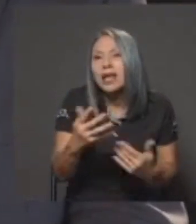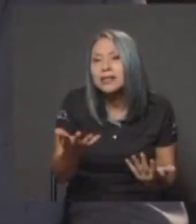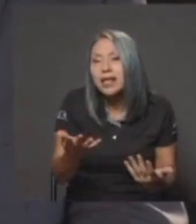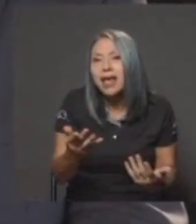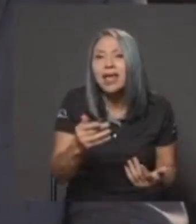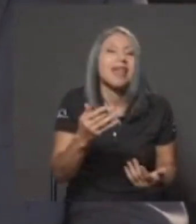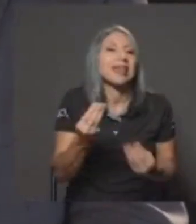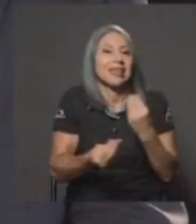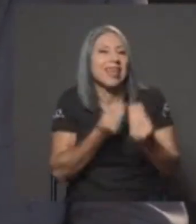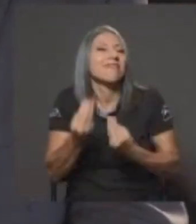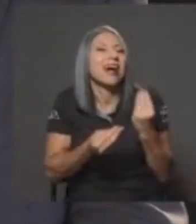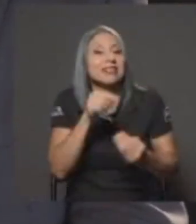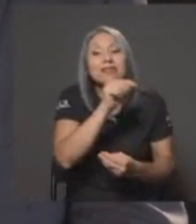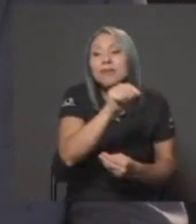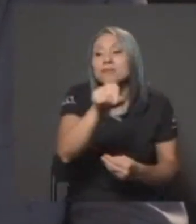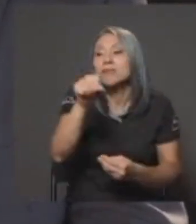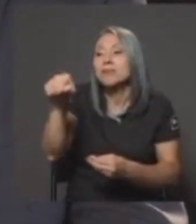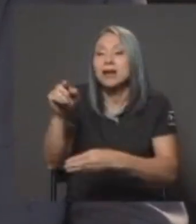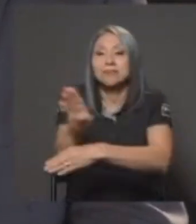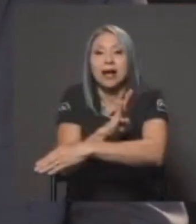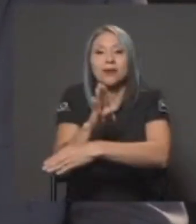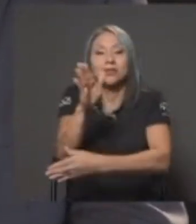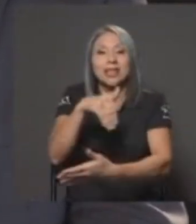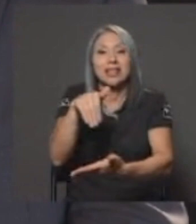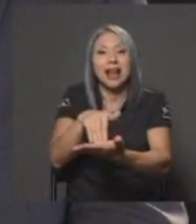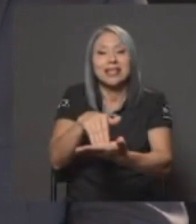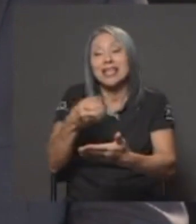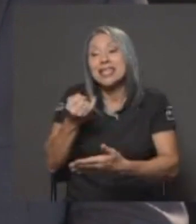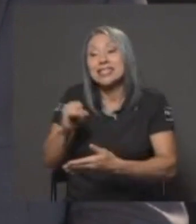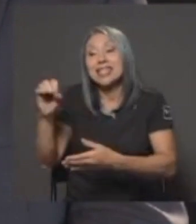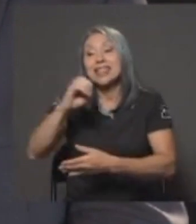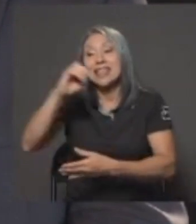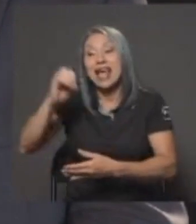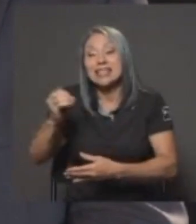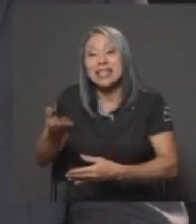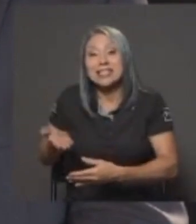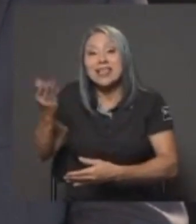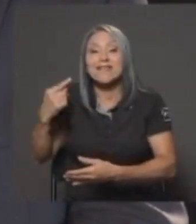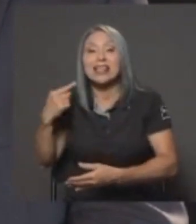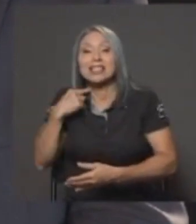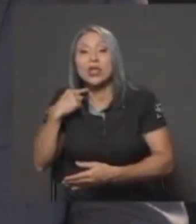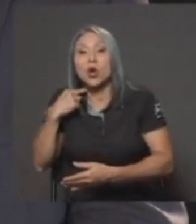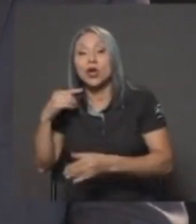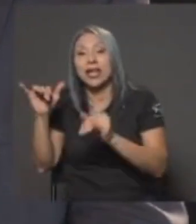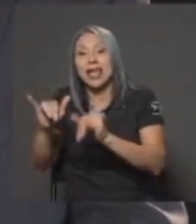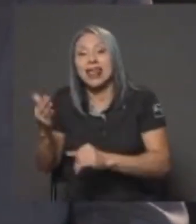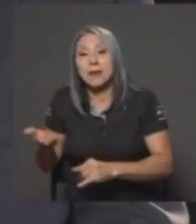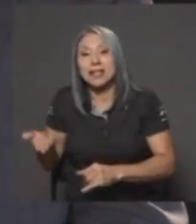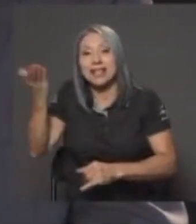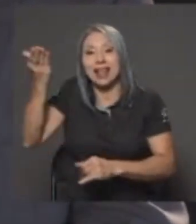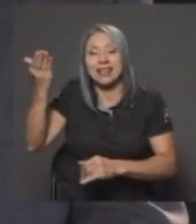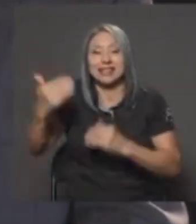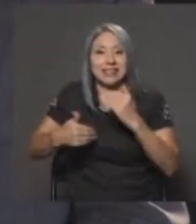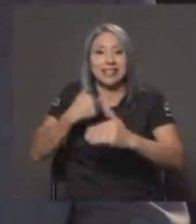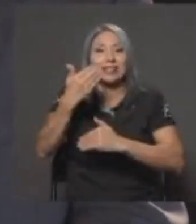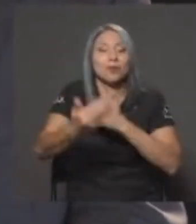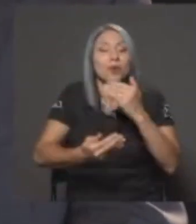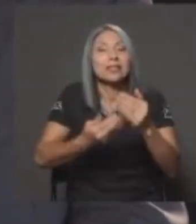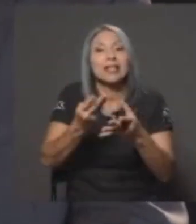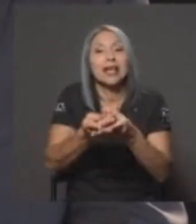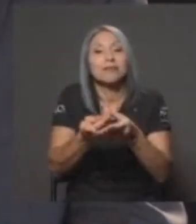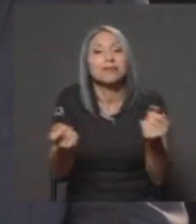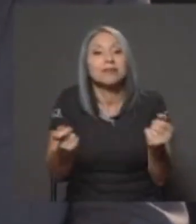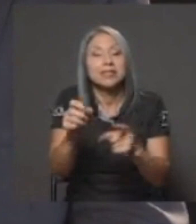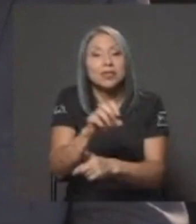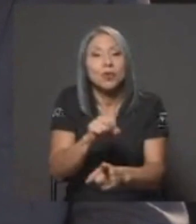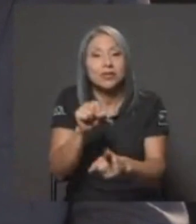¿verdad? Si las tasas de inflación quedan más altas después de que salgamos de esta situación. Y eso es una